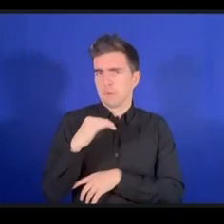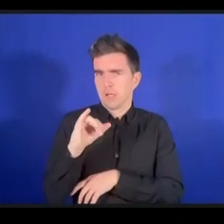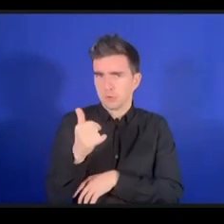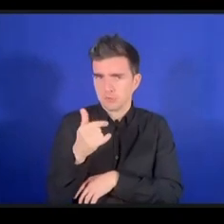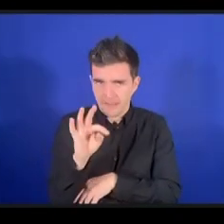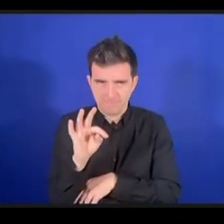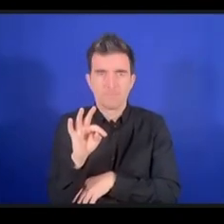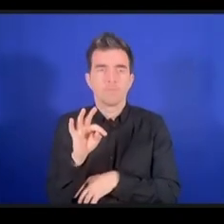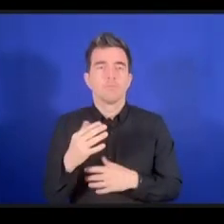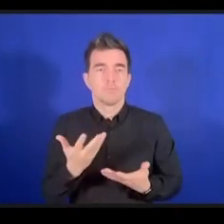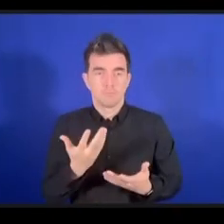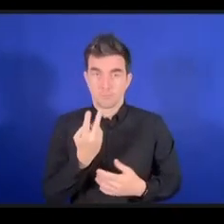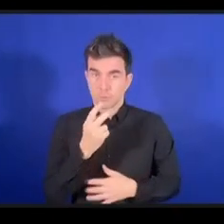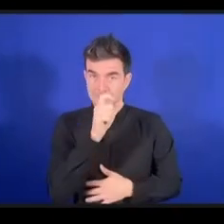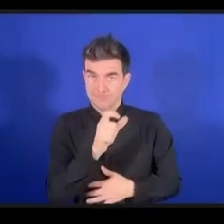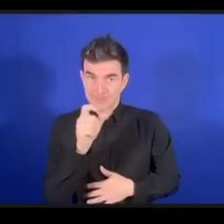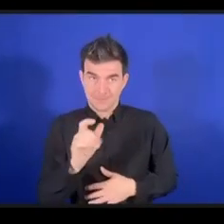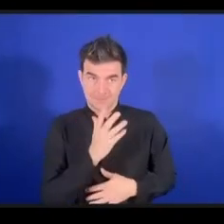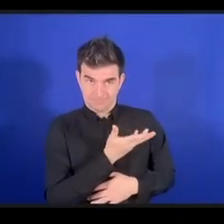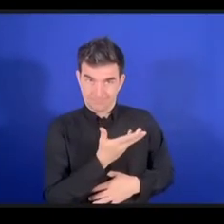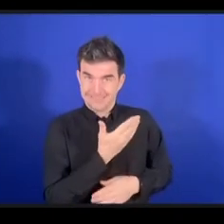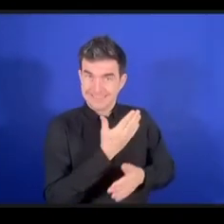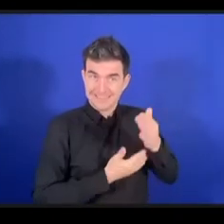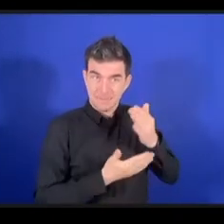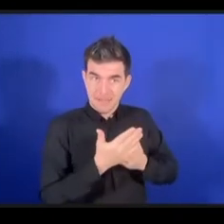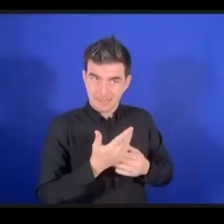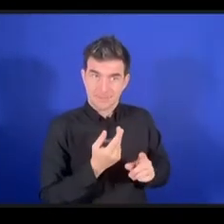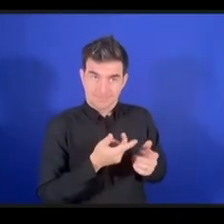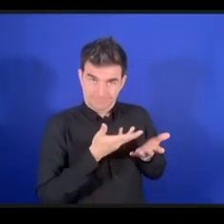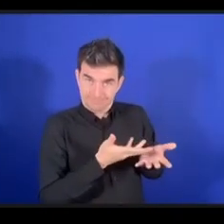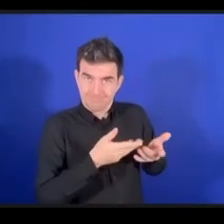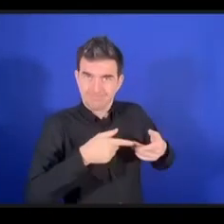participaron y contribuyeron en nuestros